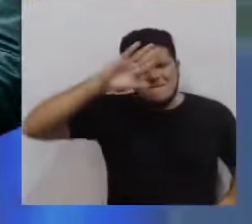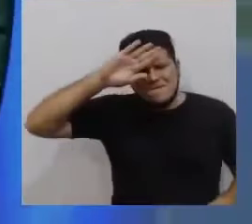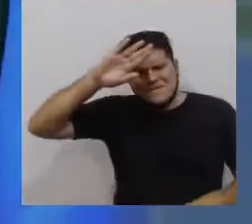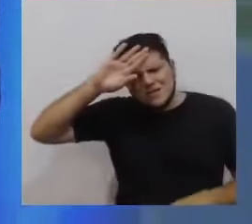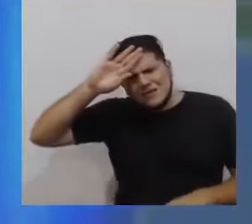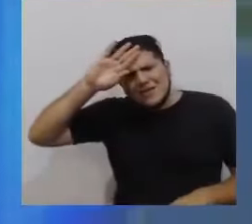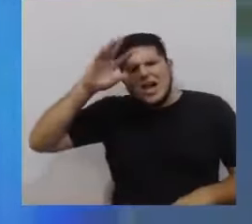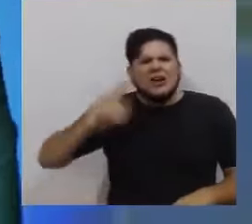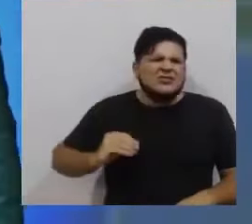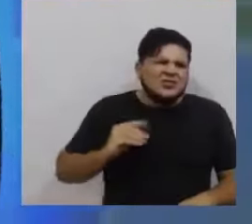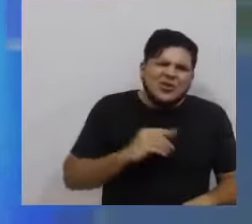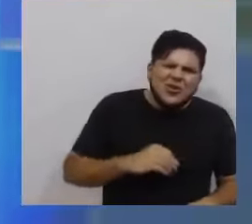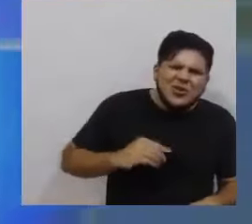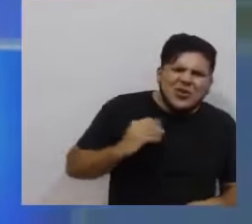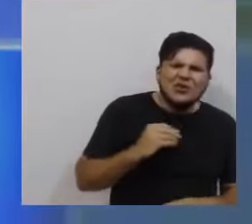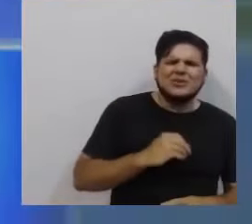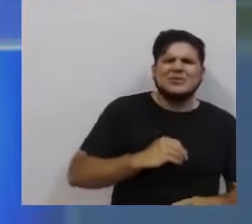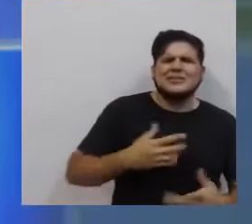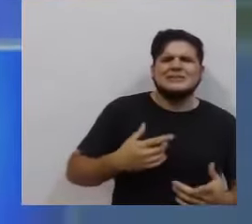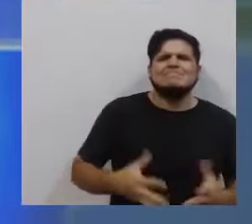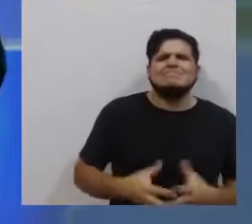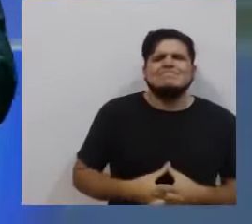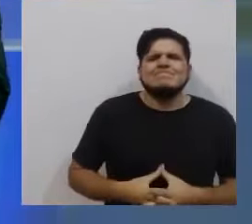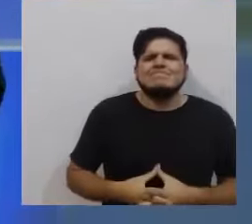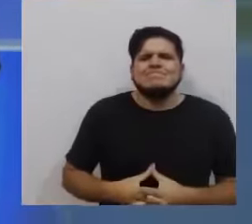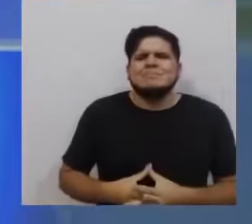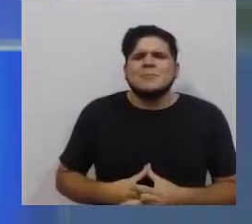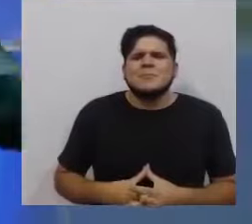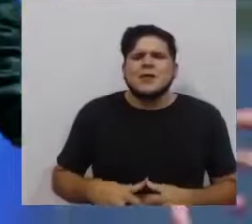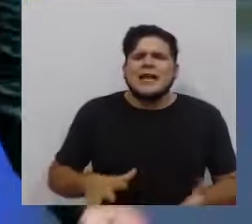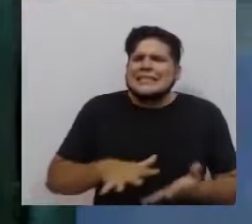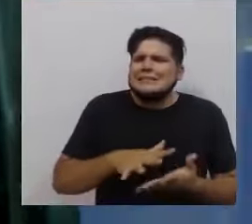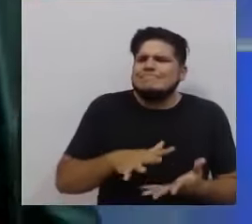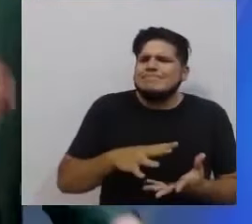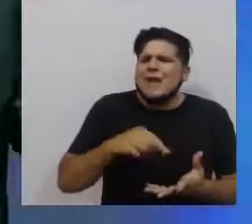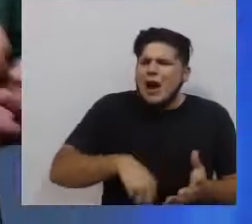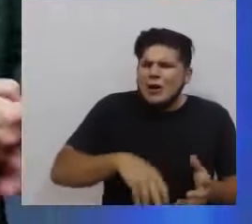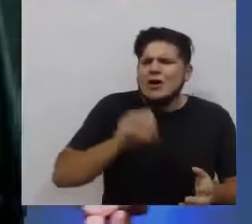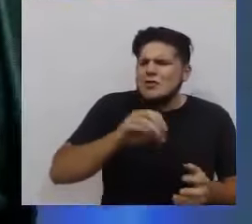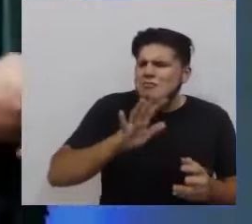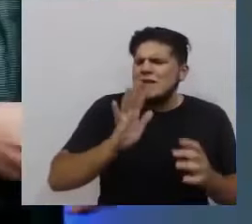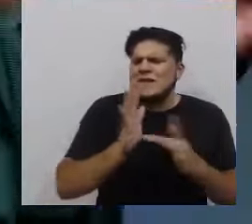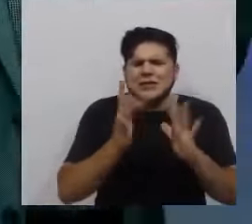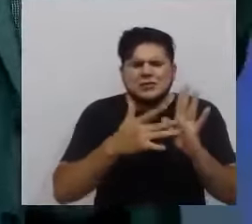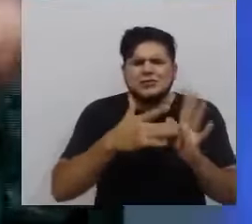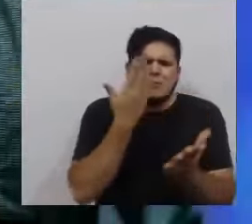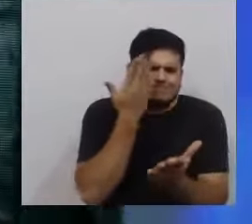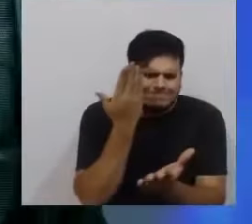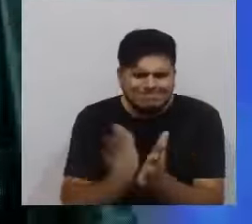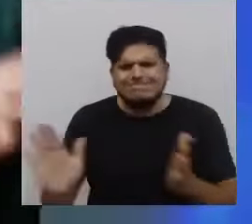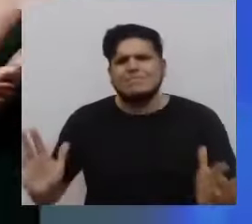financiera que trae angustias señor que estabilizó la familia padre declaró que se